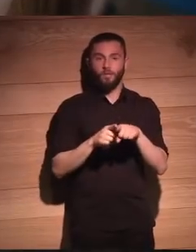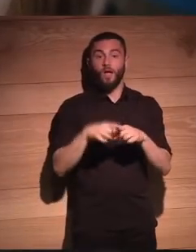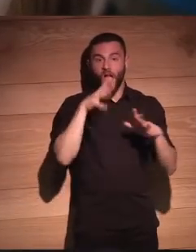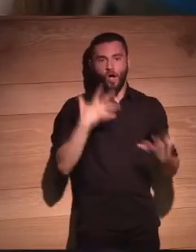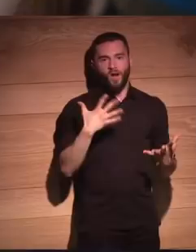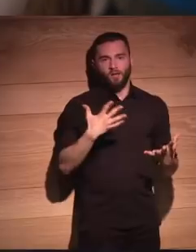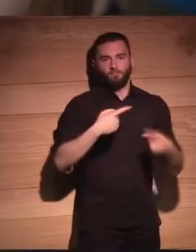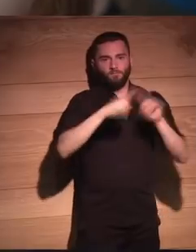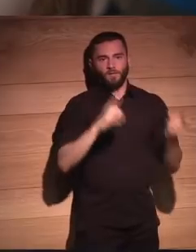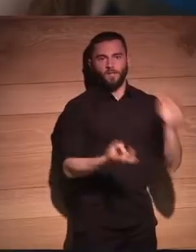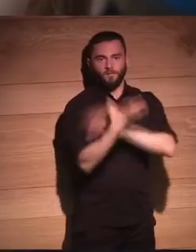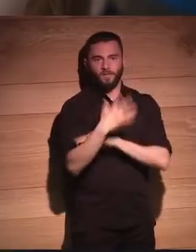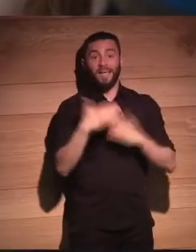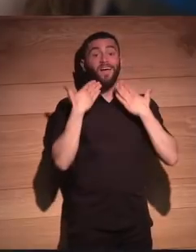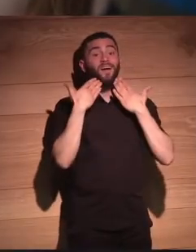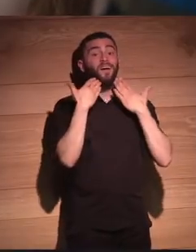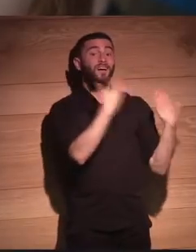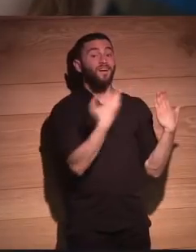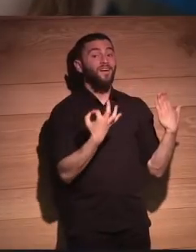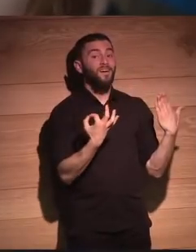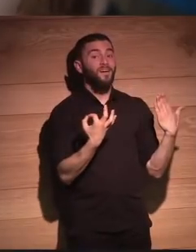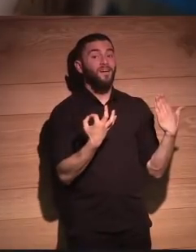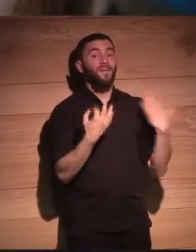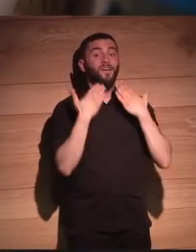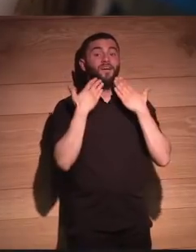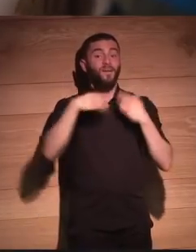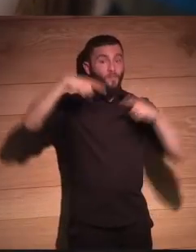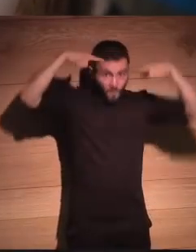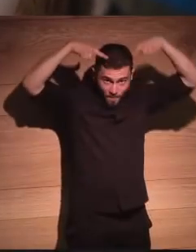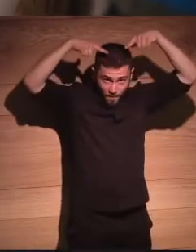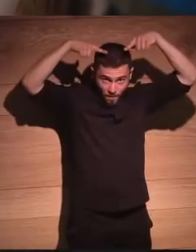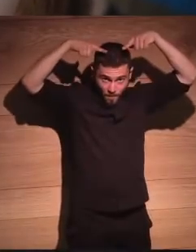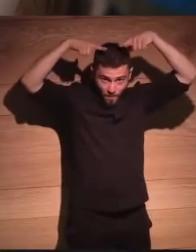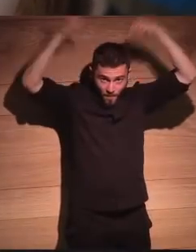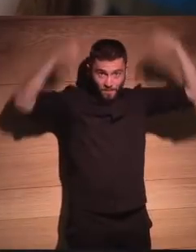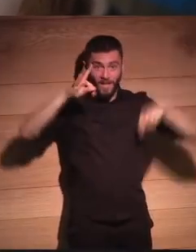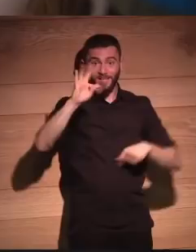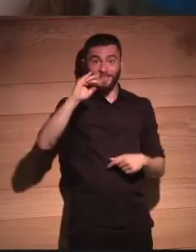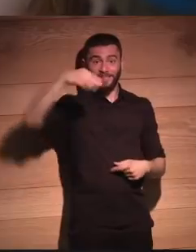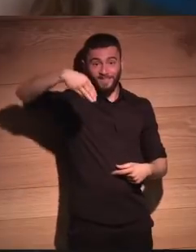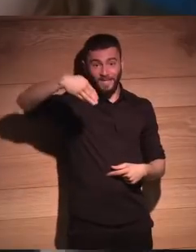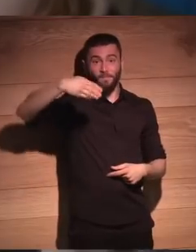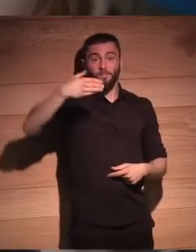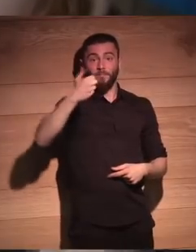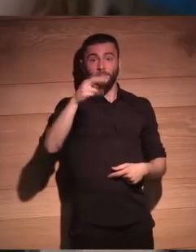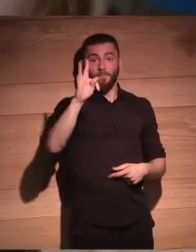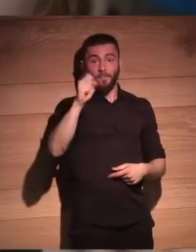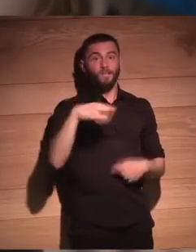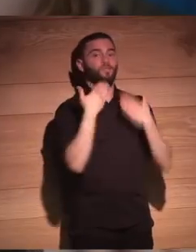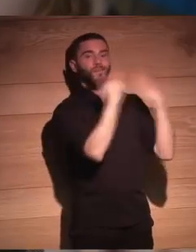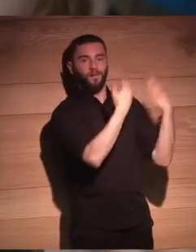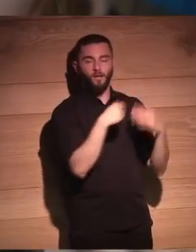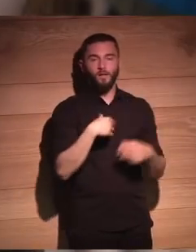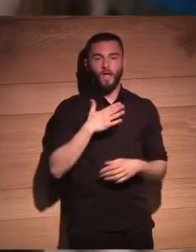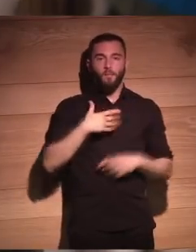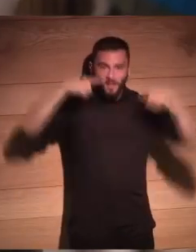otra cosa, sobre todo gracias particularmente al Batman de Tim Burton, que a mí personalmente Batman no me